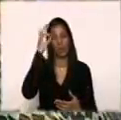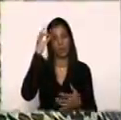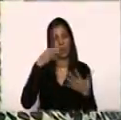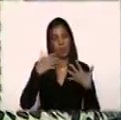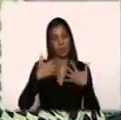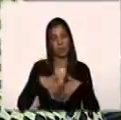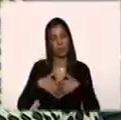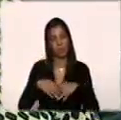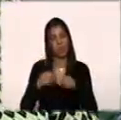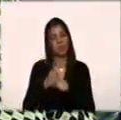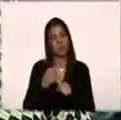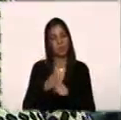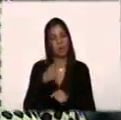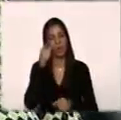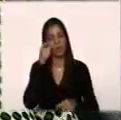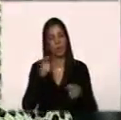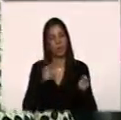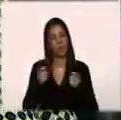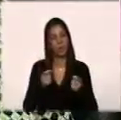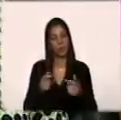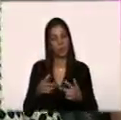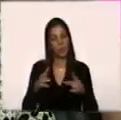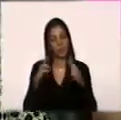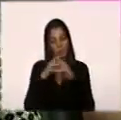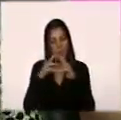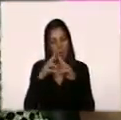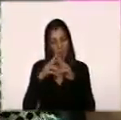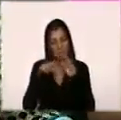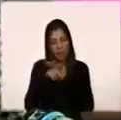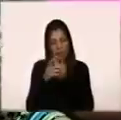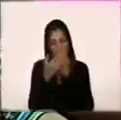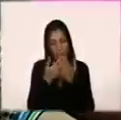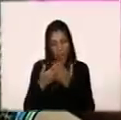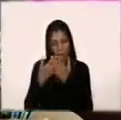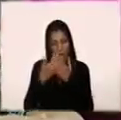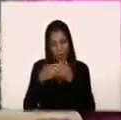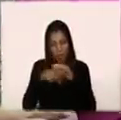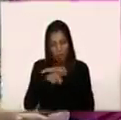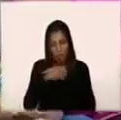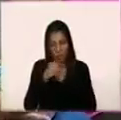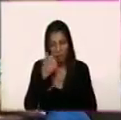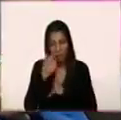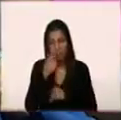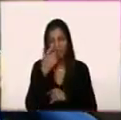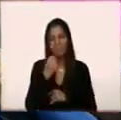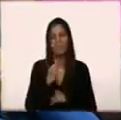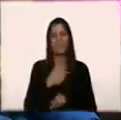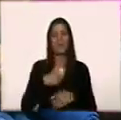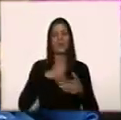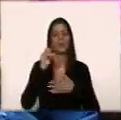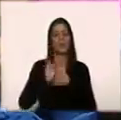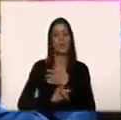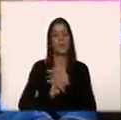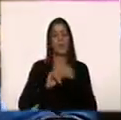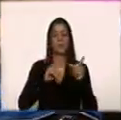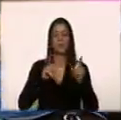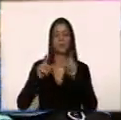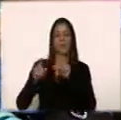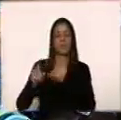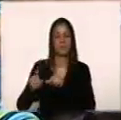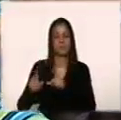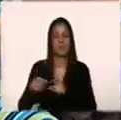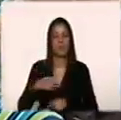Trabajadores tiene que controlar la producción, conocer la producción, estudiar la producción. Para eso vamos a hacer nuestro plan de formación que nos